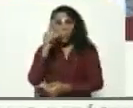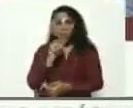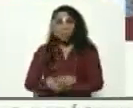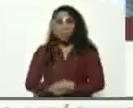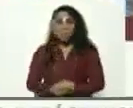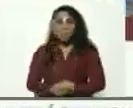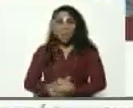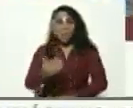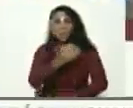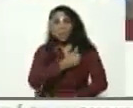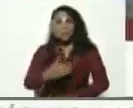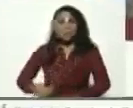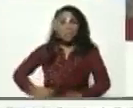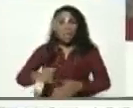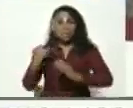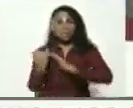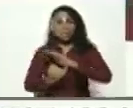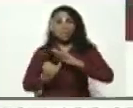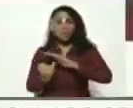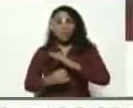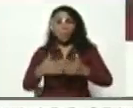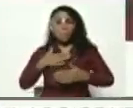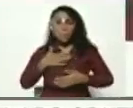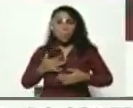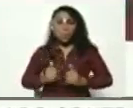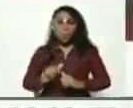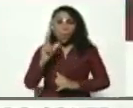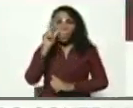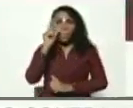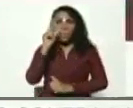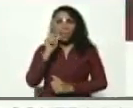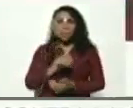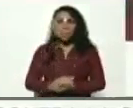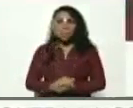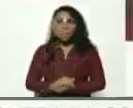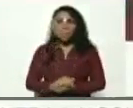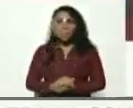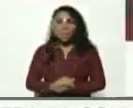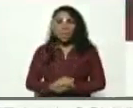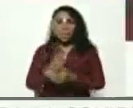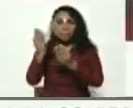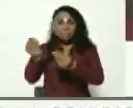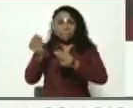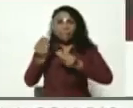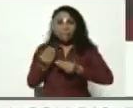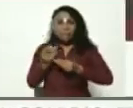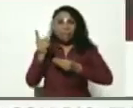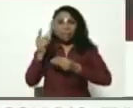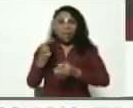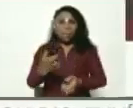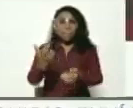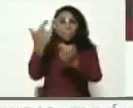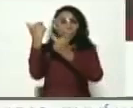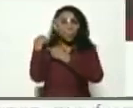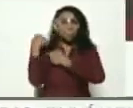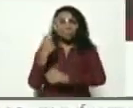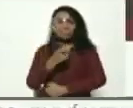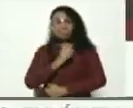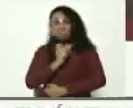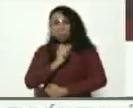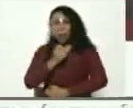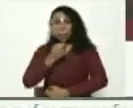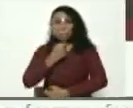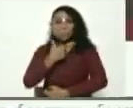y al presidente de la institución, mi hijo Alejandro López, el haberme dado esta encomienda difícil pero hermosa